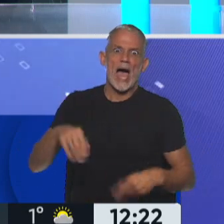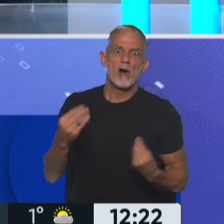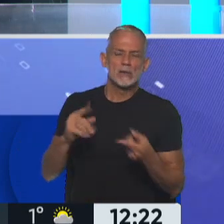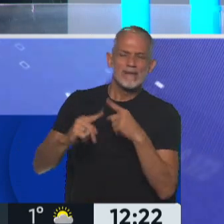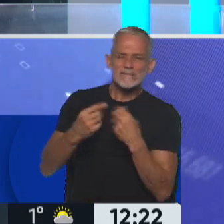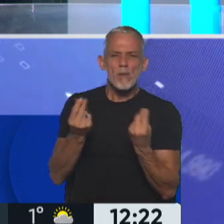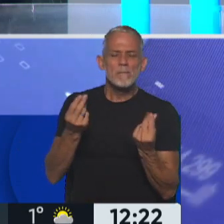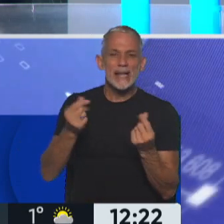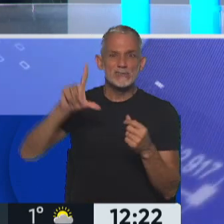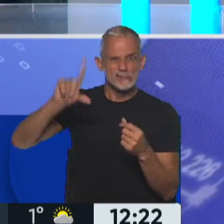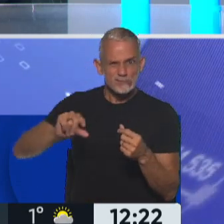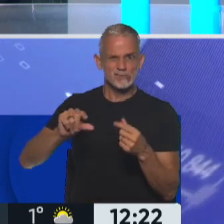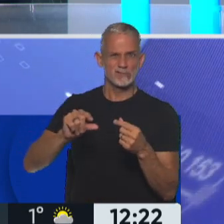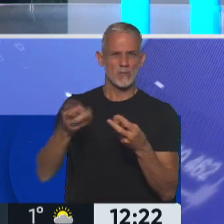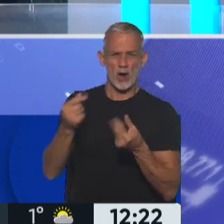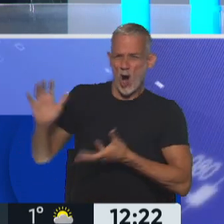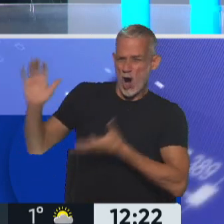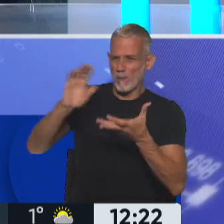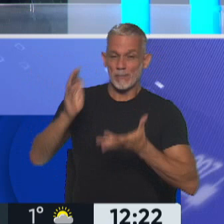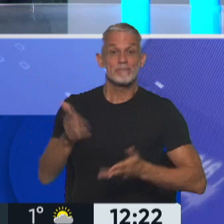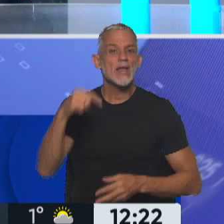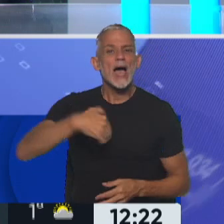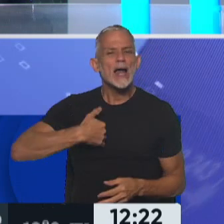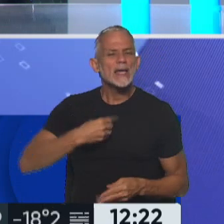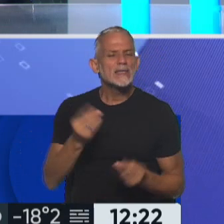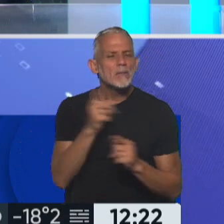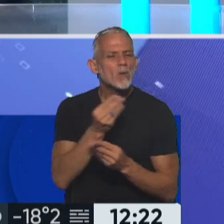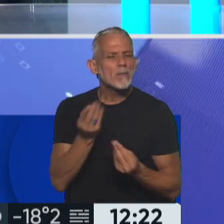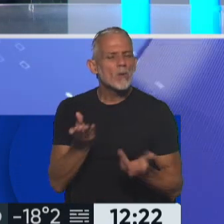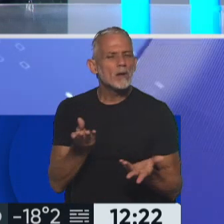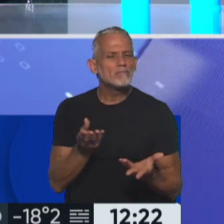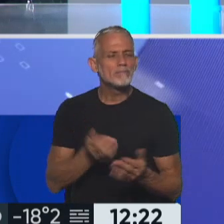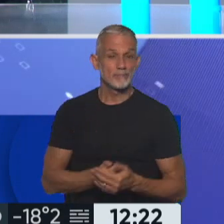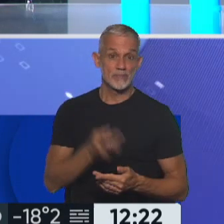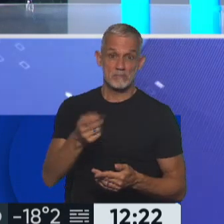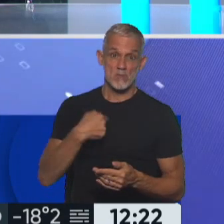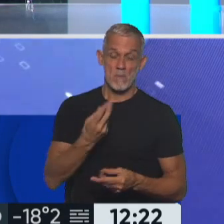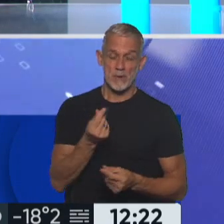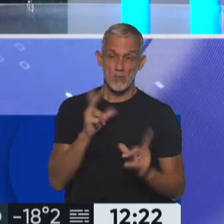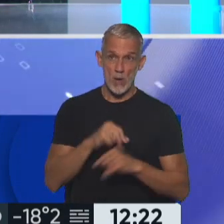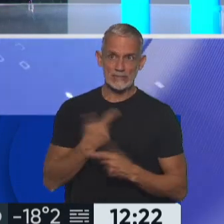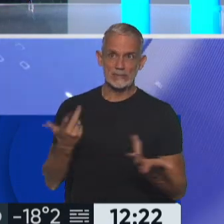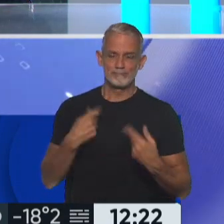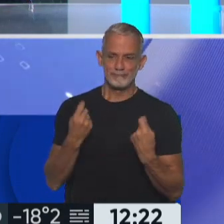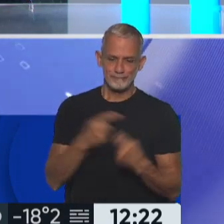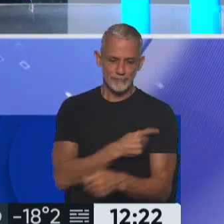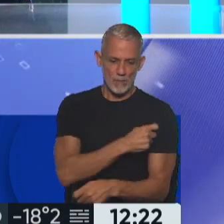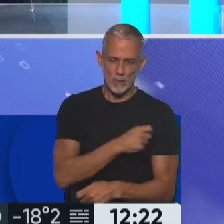acuerdo de precios cuando se hace una compra tan masiva. Ahora, acá, ¿cuál es el problema que tenemos en Argentina? Que si usted no tiene dinero para